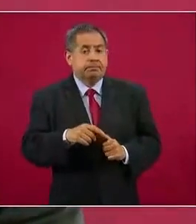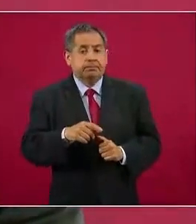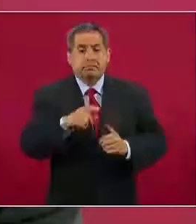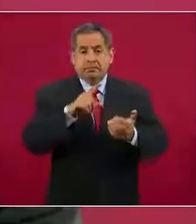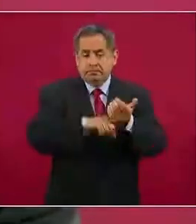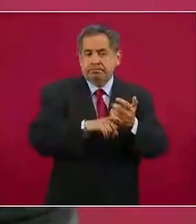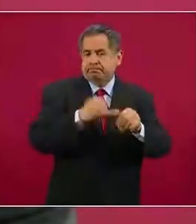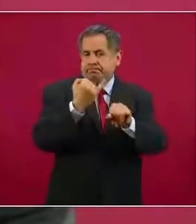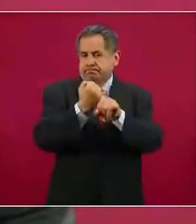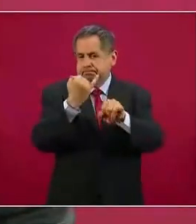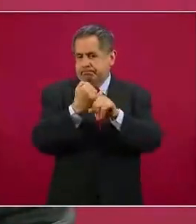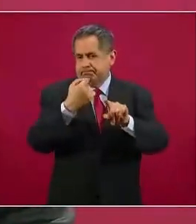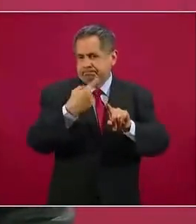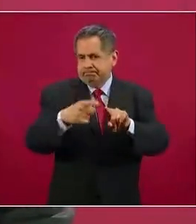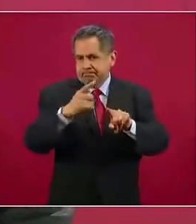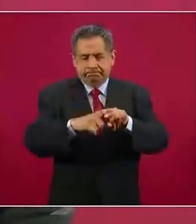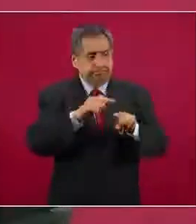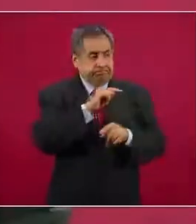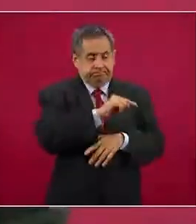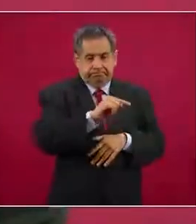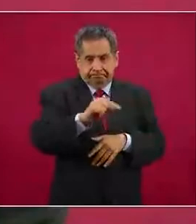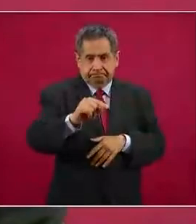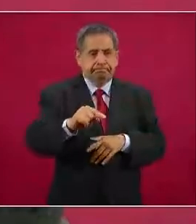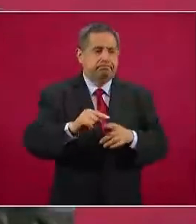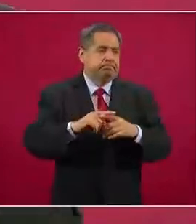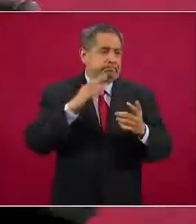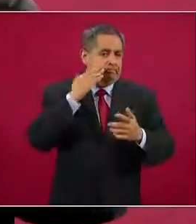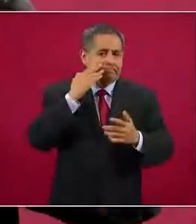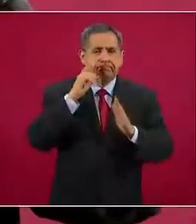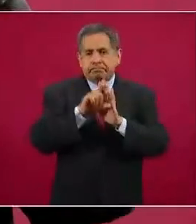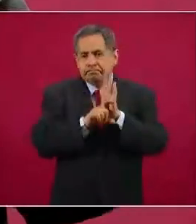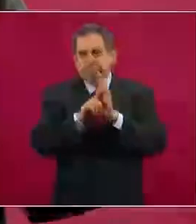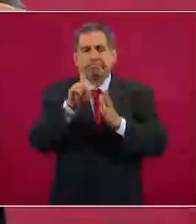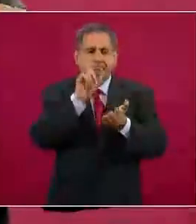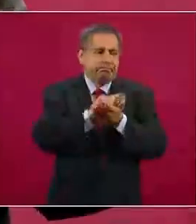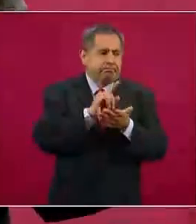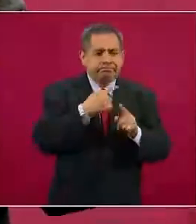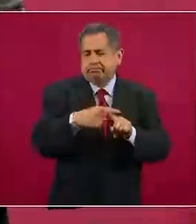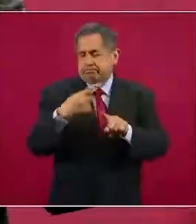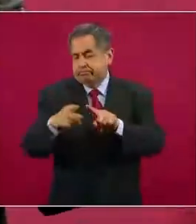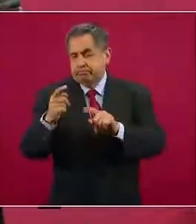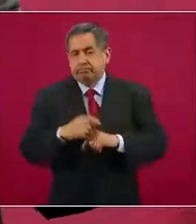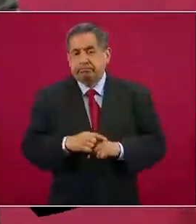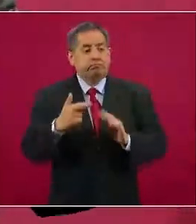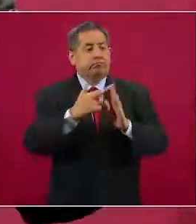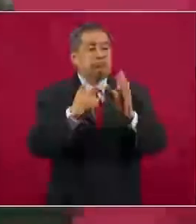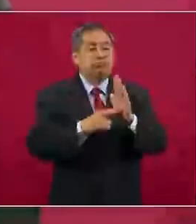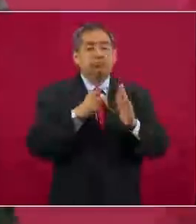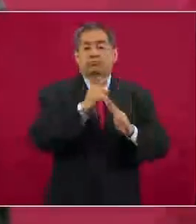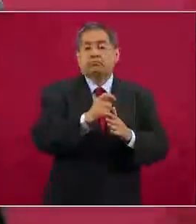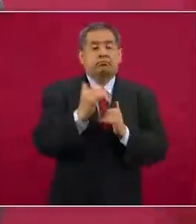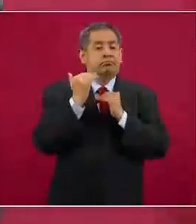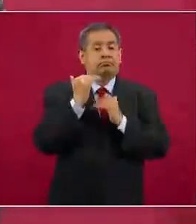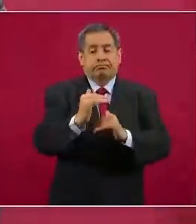de redes sociales, de internet, se establece la cantidad que se